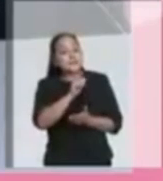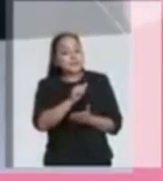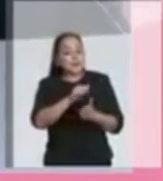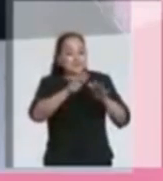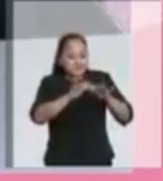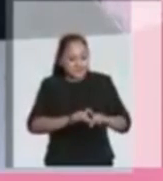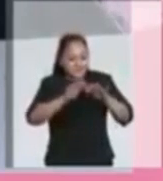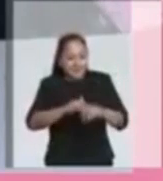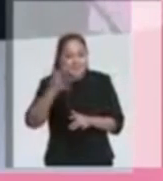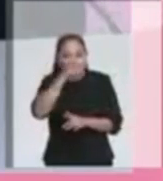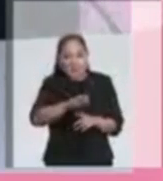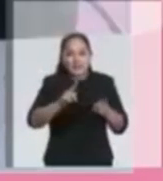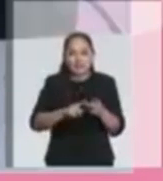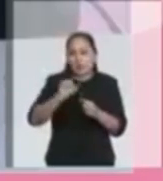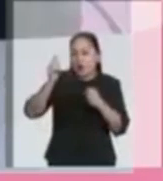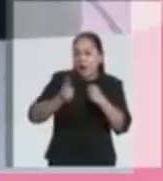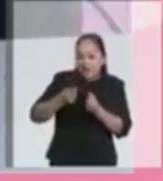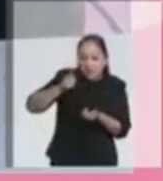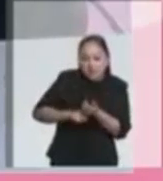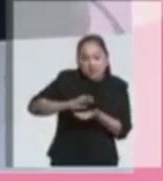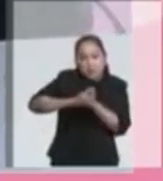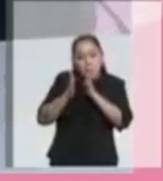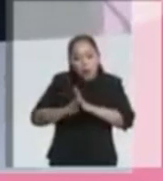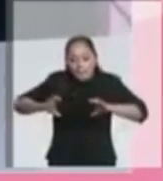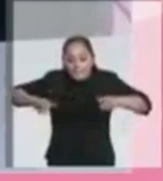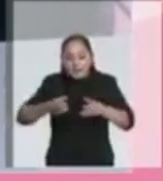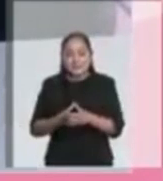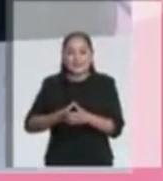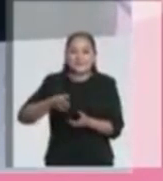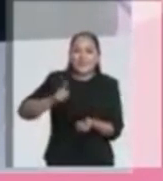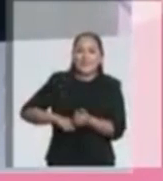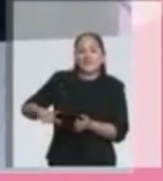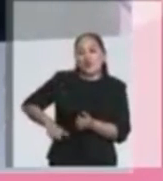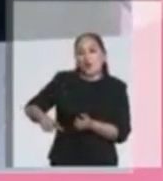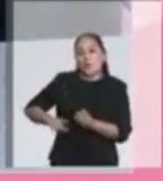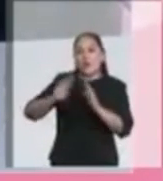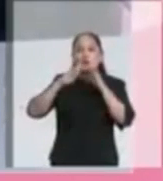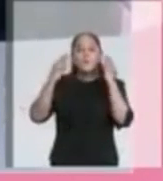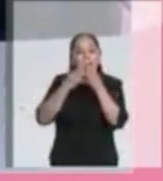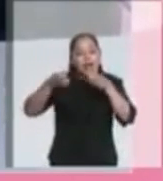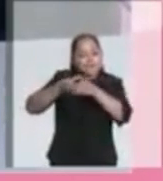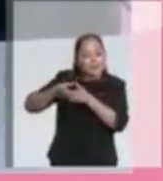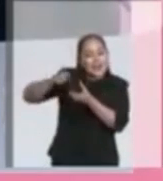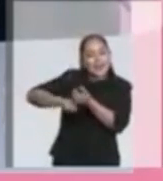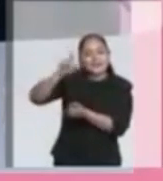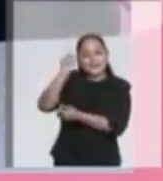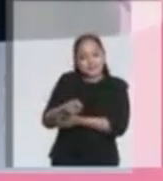fraude electoral, porque los de la mafia del poder son muy mañosos,